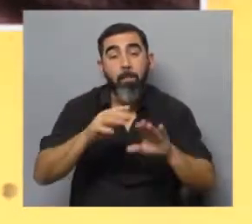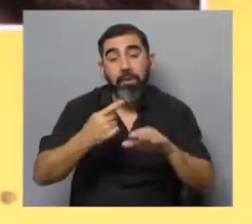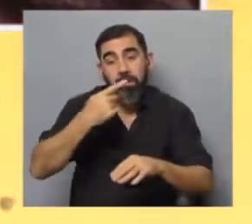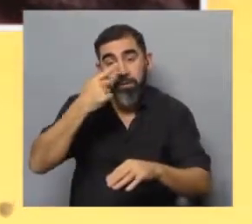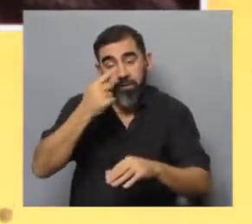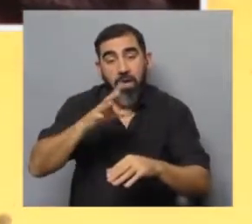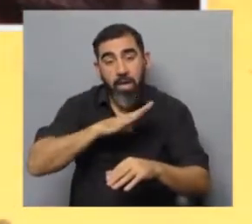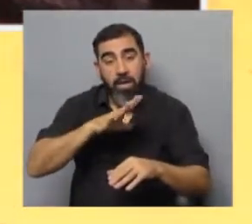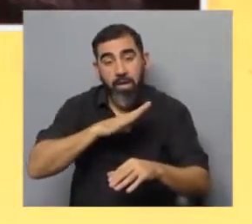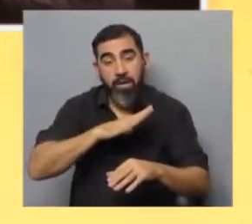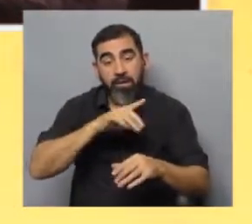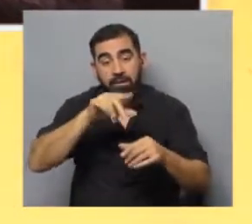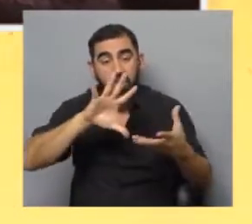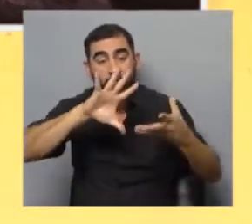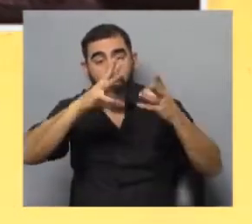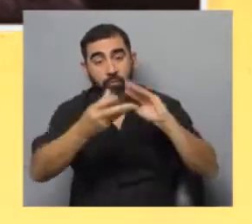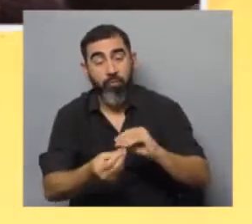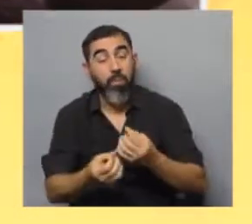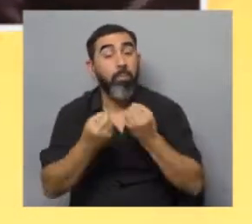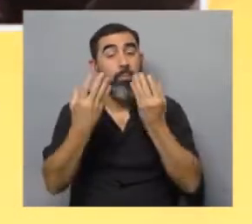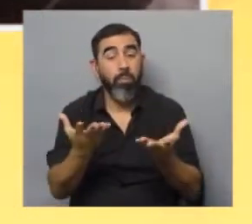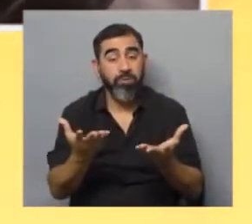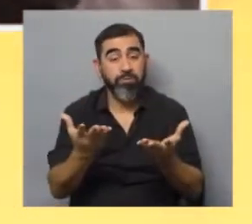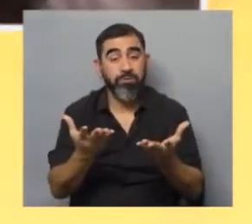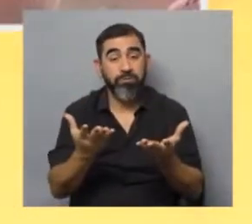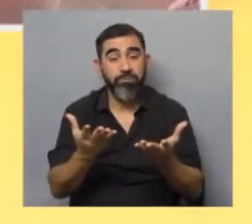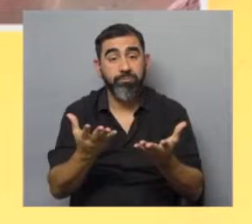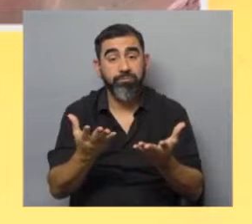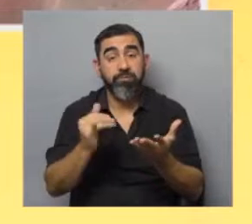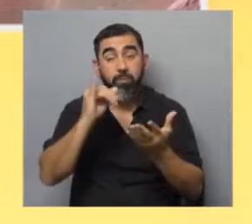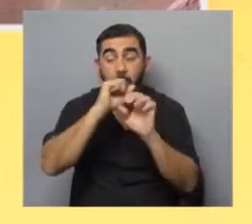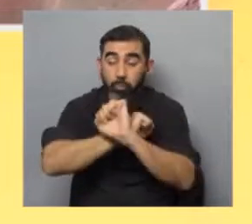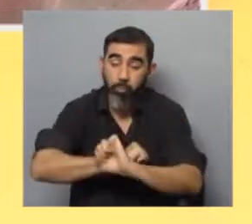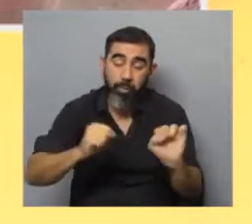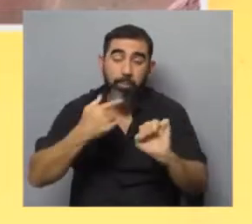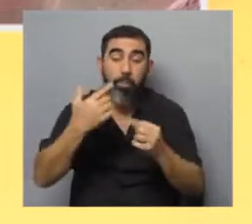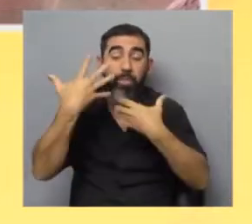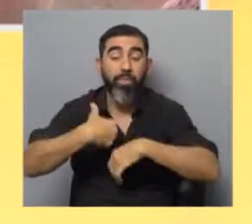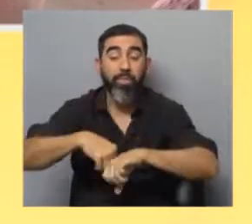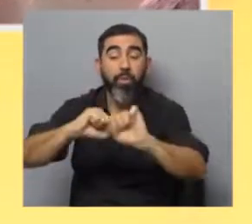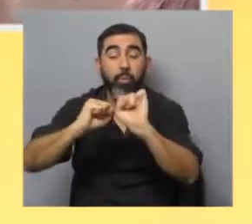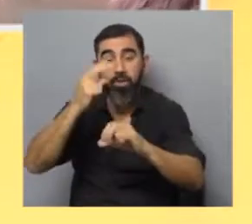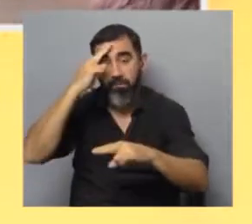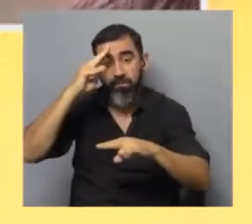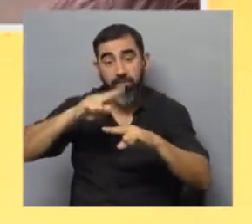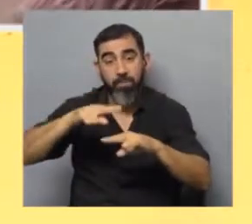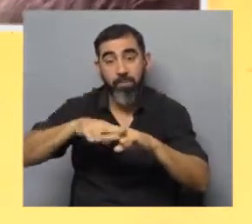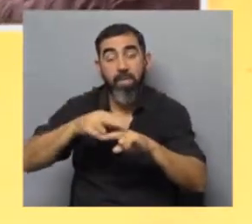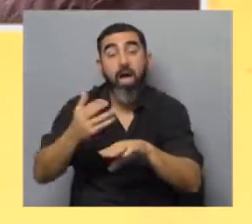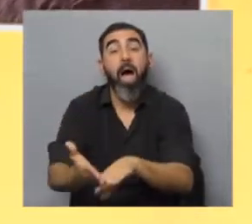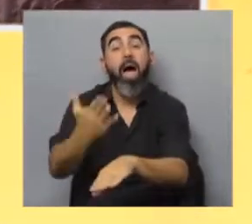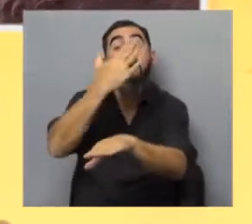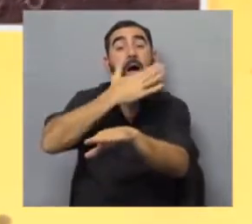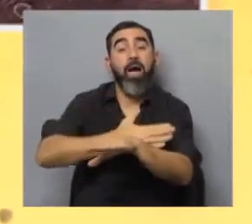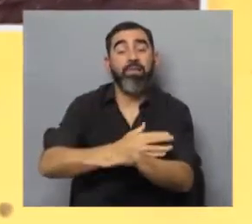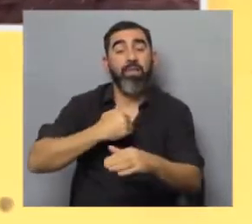poder contar con una herramienta de este tipo. ¿Por qué? Porque herramientas de este tipo permitirían la detección de la enfermedad antes de que